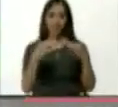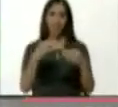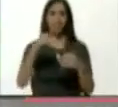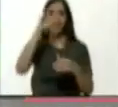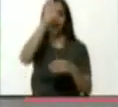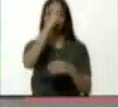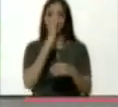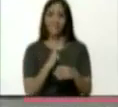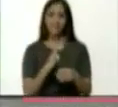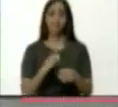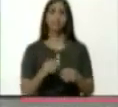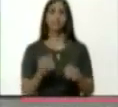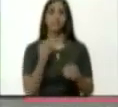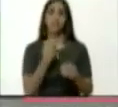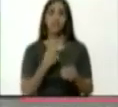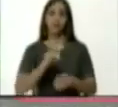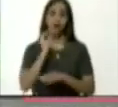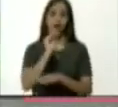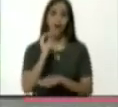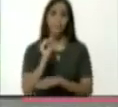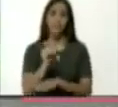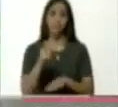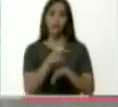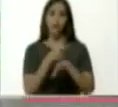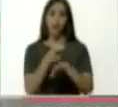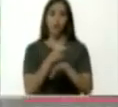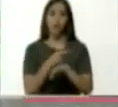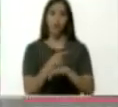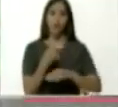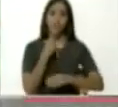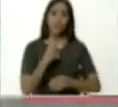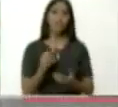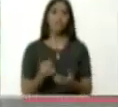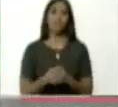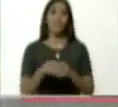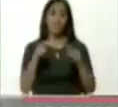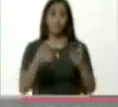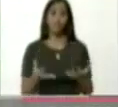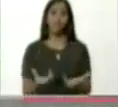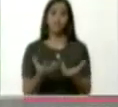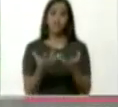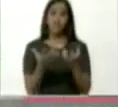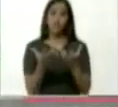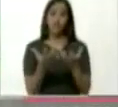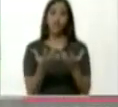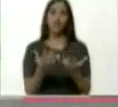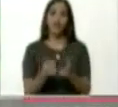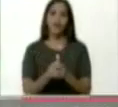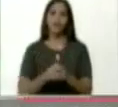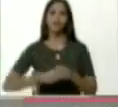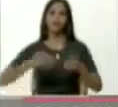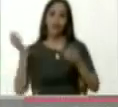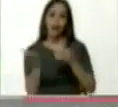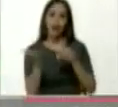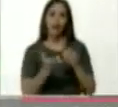de denuncias infundadas del gobierno y destaca que la causa de tales incendios es la